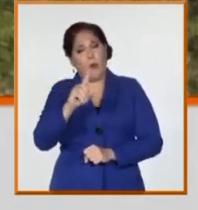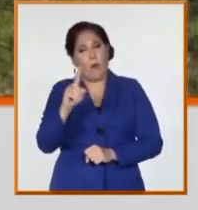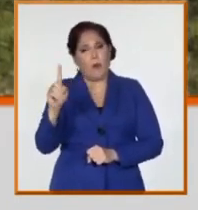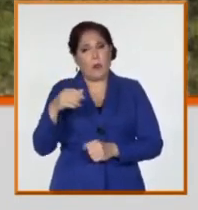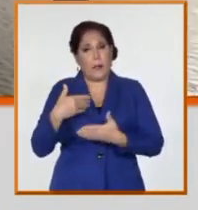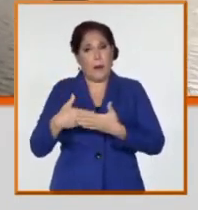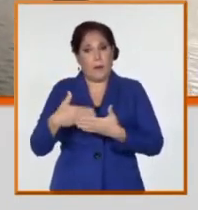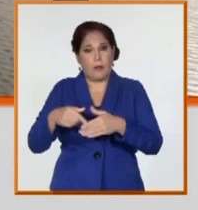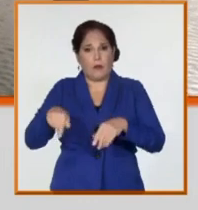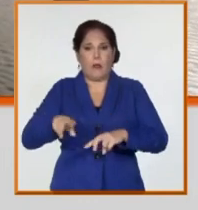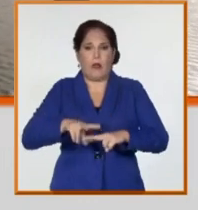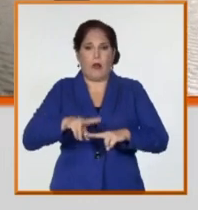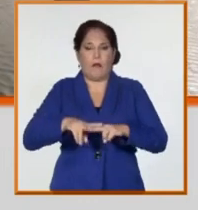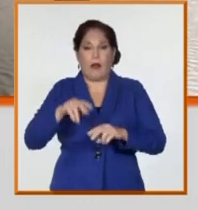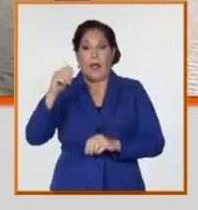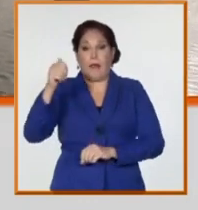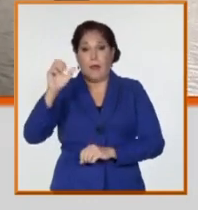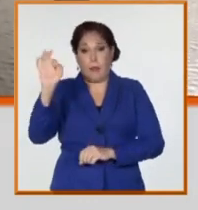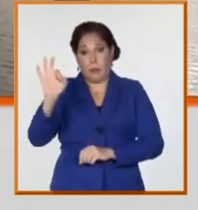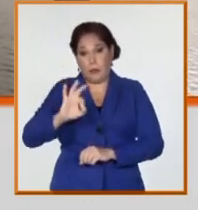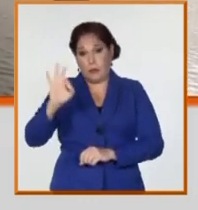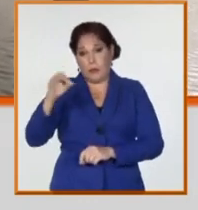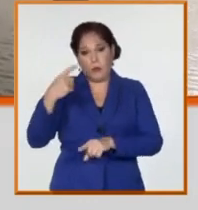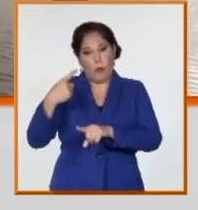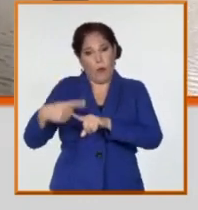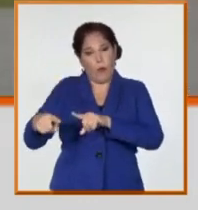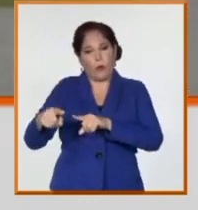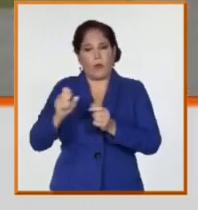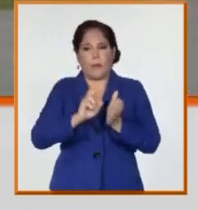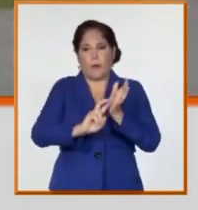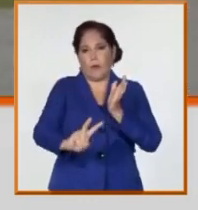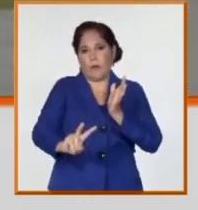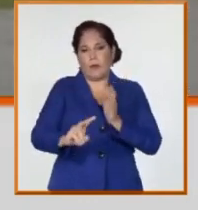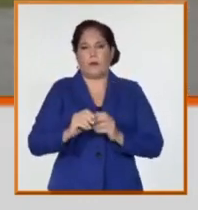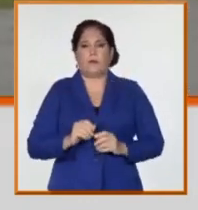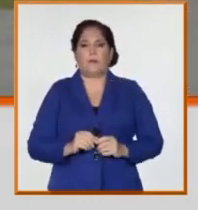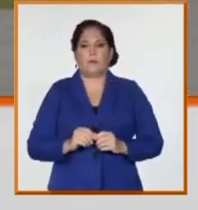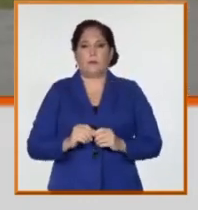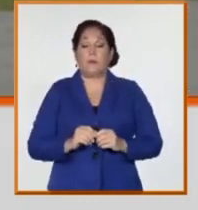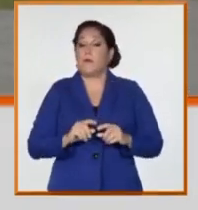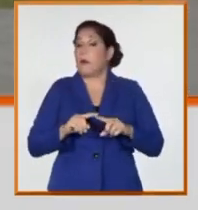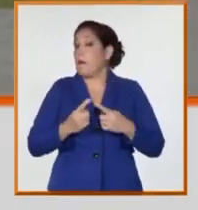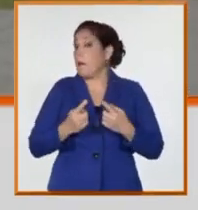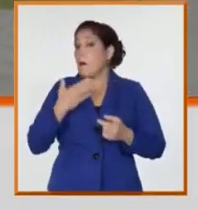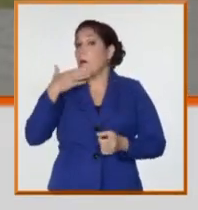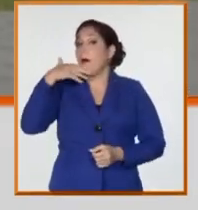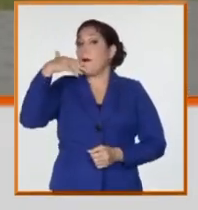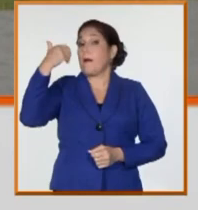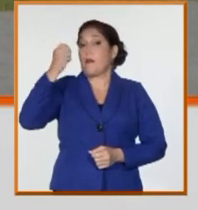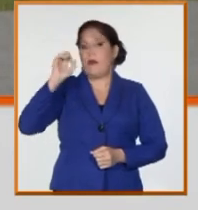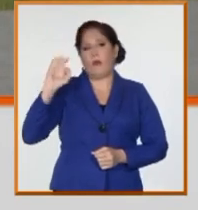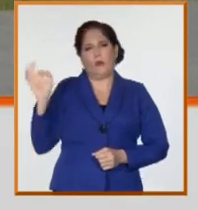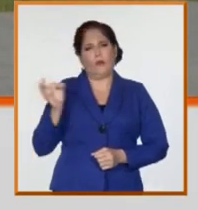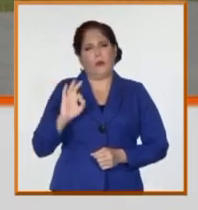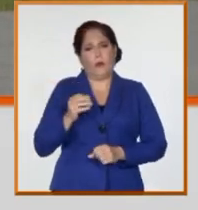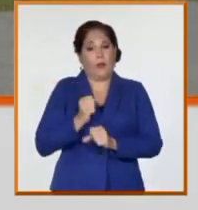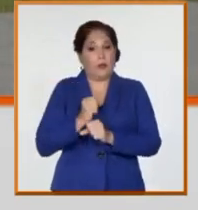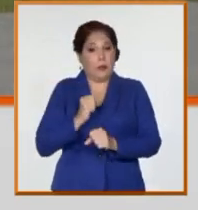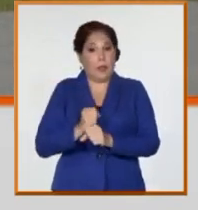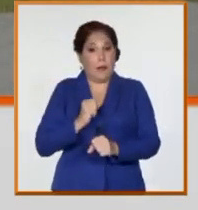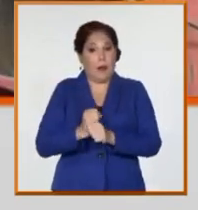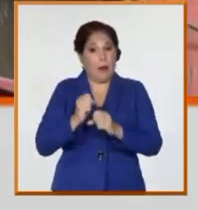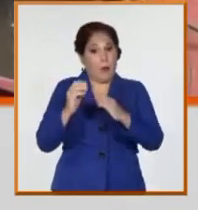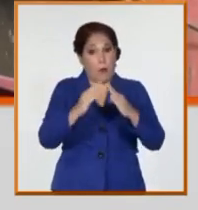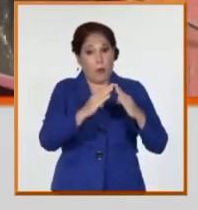y el resto el 10% entonces estaba en las empresas del resto del país pero no se ve beneficiaban los trabajadores de esos